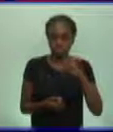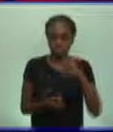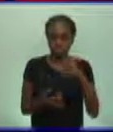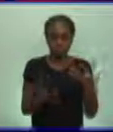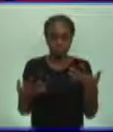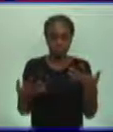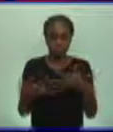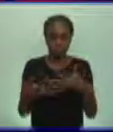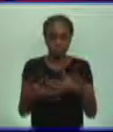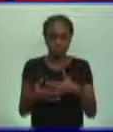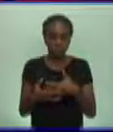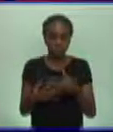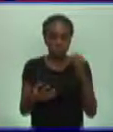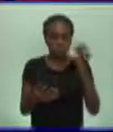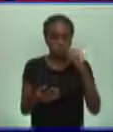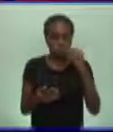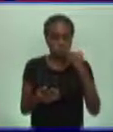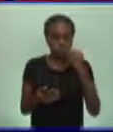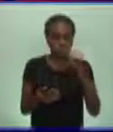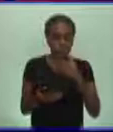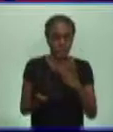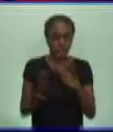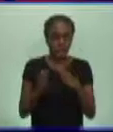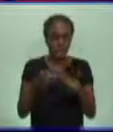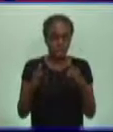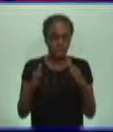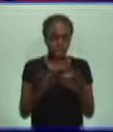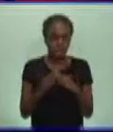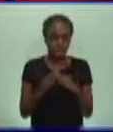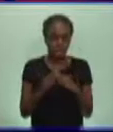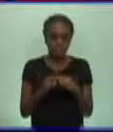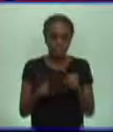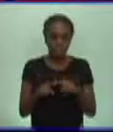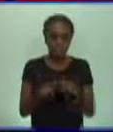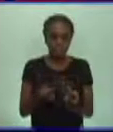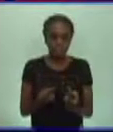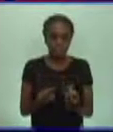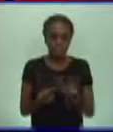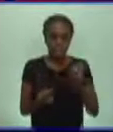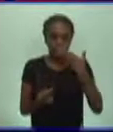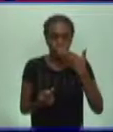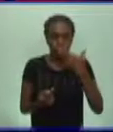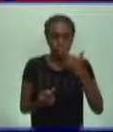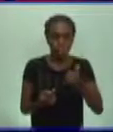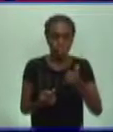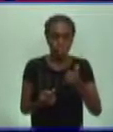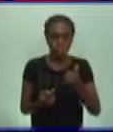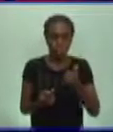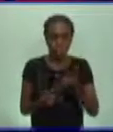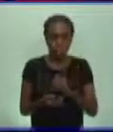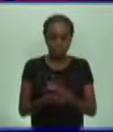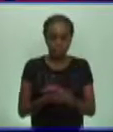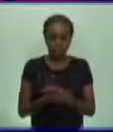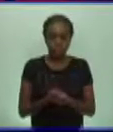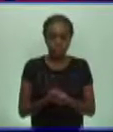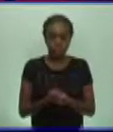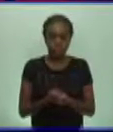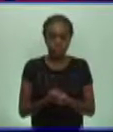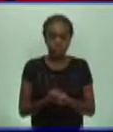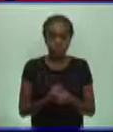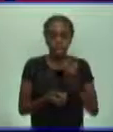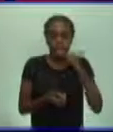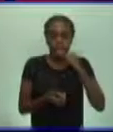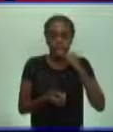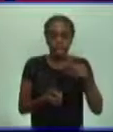incluirla en los alimentos que consumen a diario. Sí, porque es nutritiva y aporta muchas vitaminas. Además de